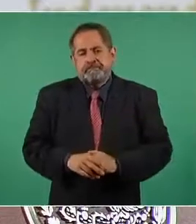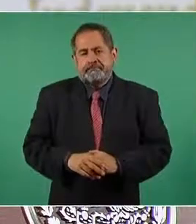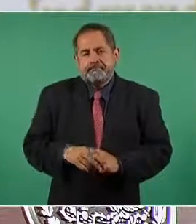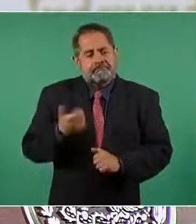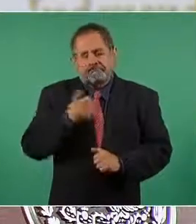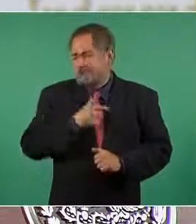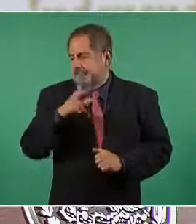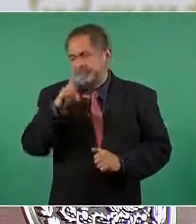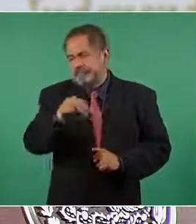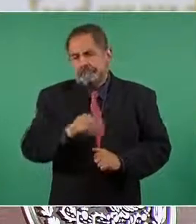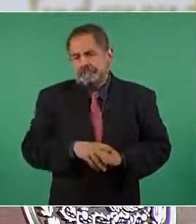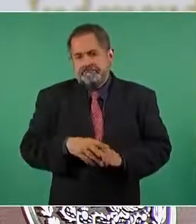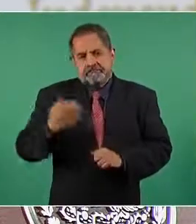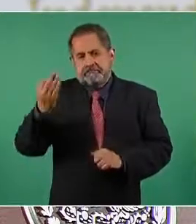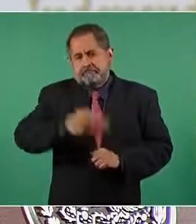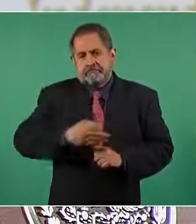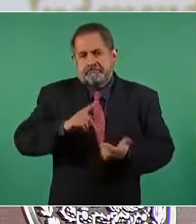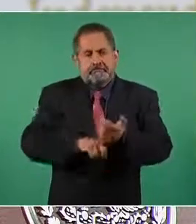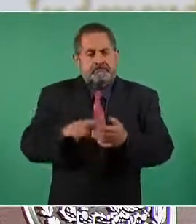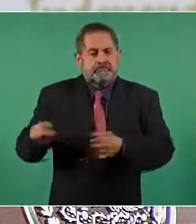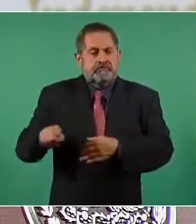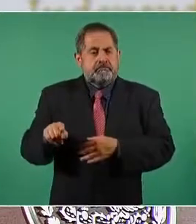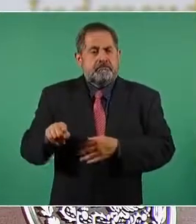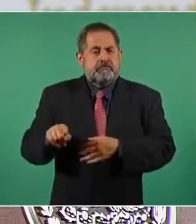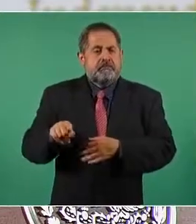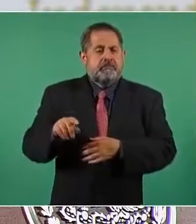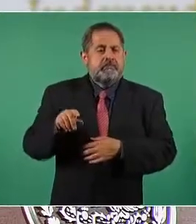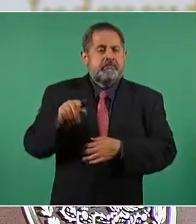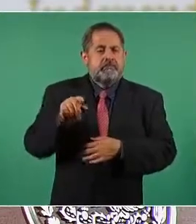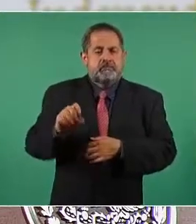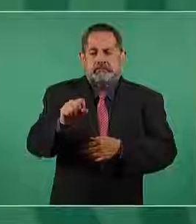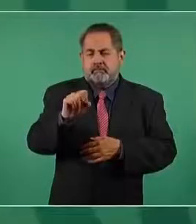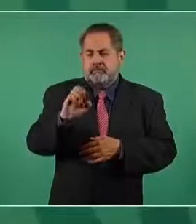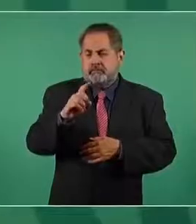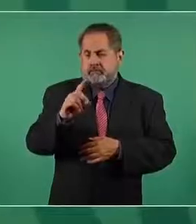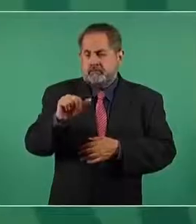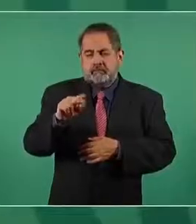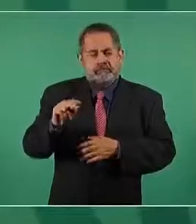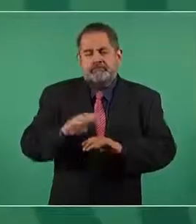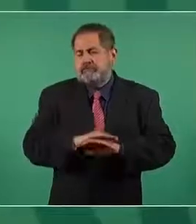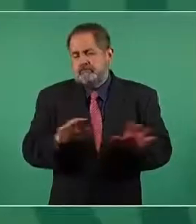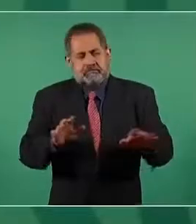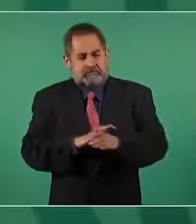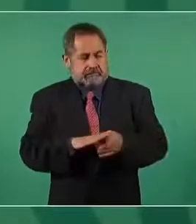y eso no lo aceptó la Secretaría de la Defensa.